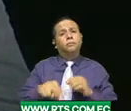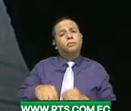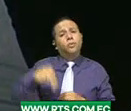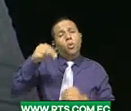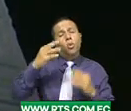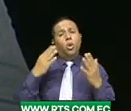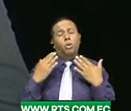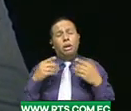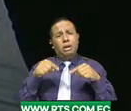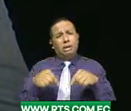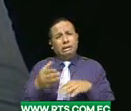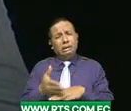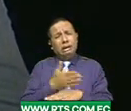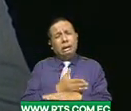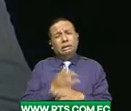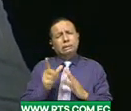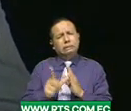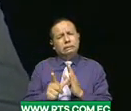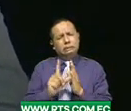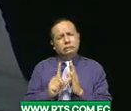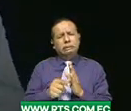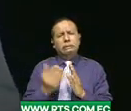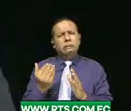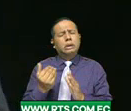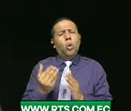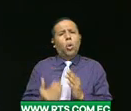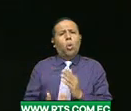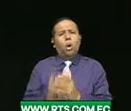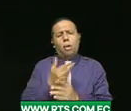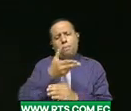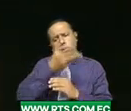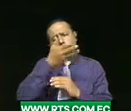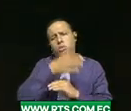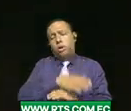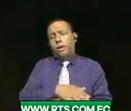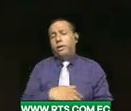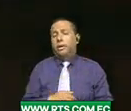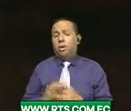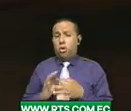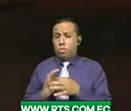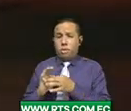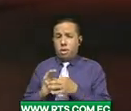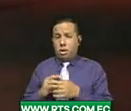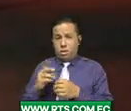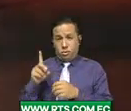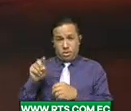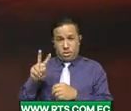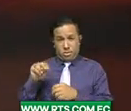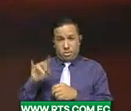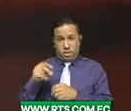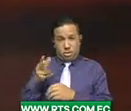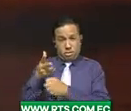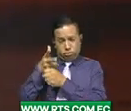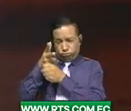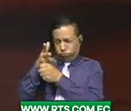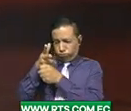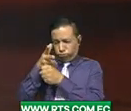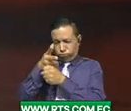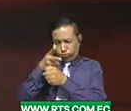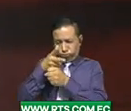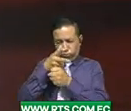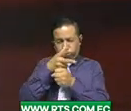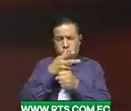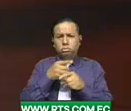en donde se registró hace pocos minutos un nuevo hecho de sangre. Si mi compañero David Arandi me ayuda con las imágenes, justamente